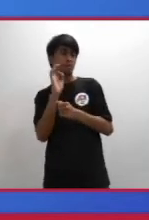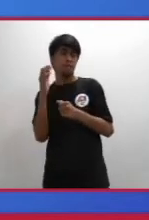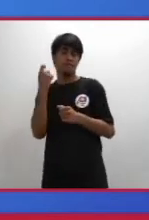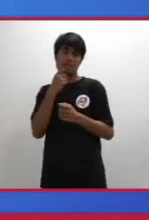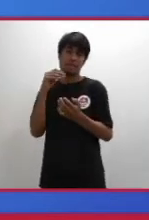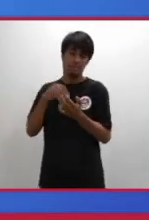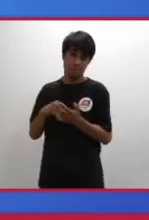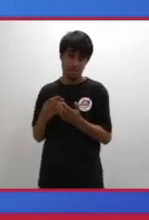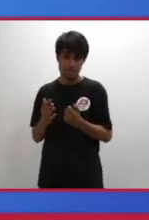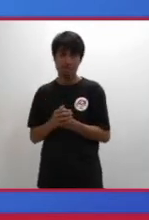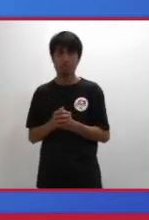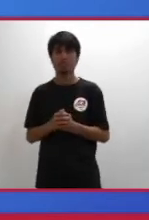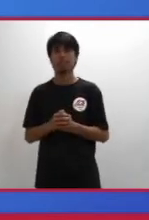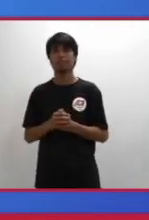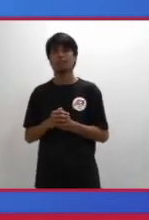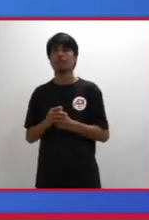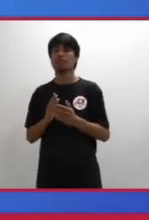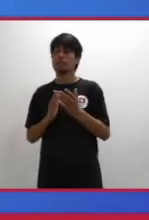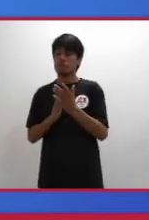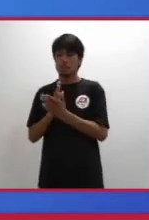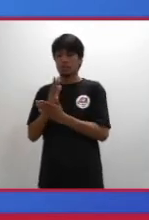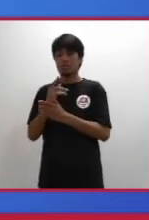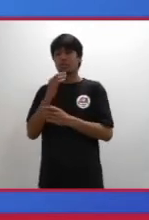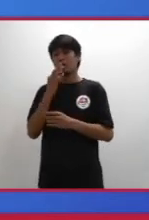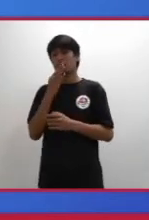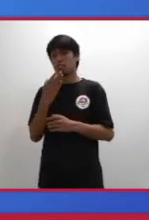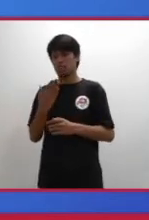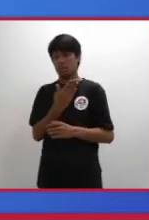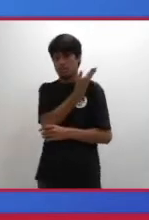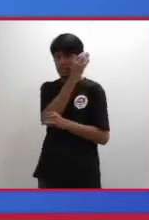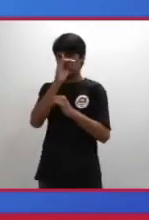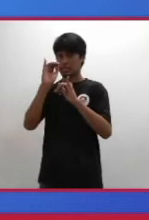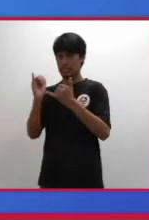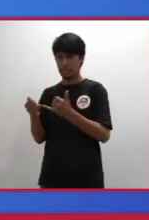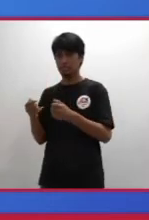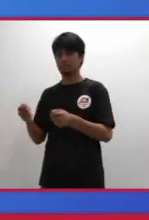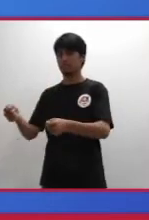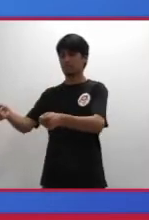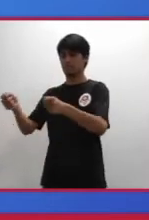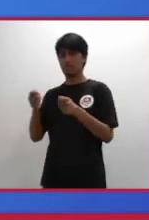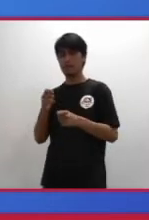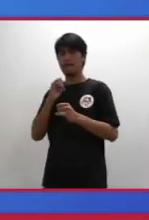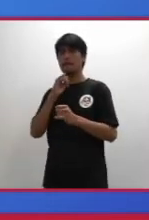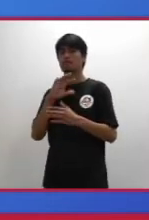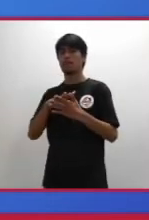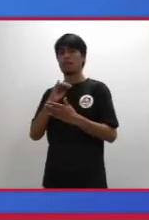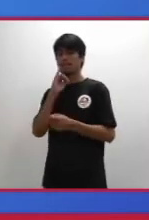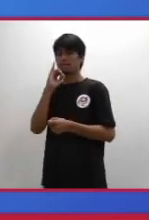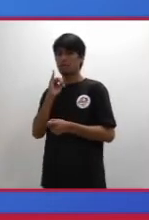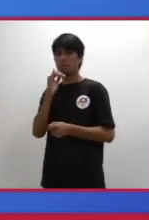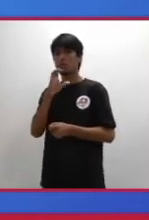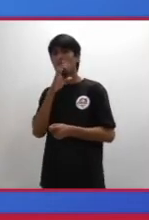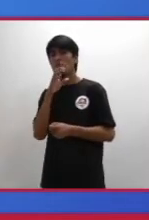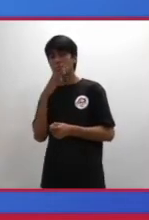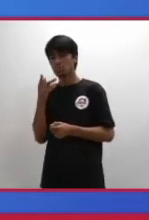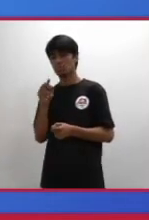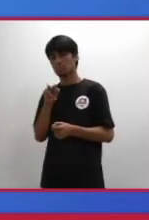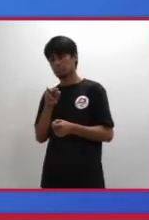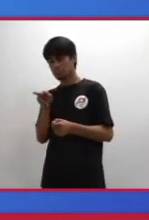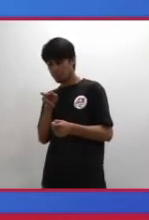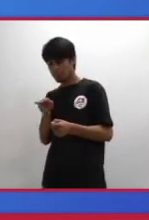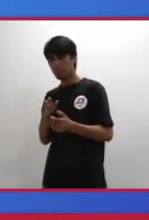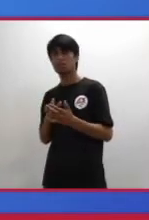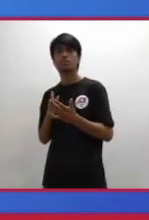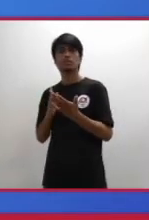Generalmente en los informes de accidentes se llega a la conclusión de que fue por la falta